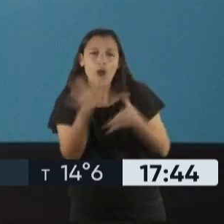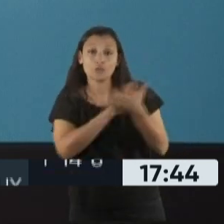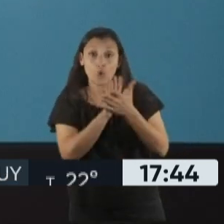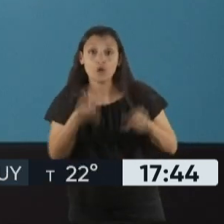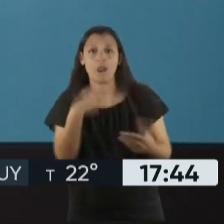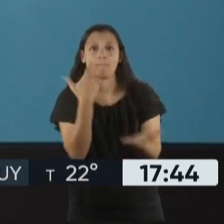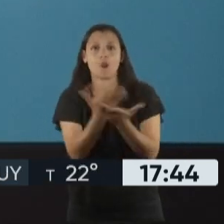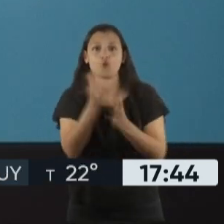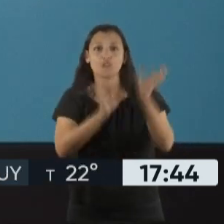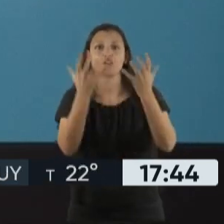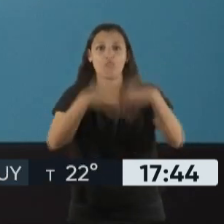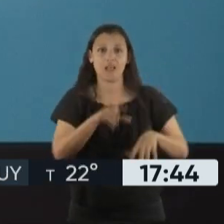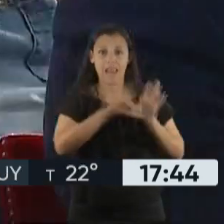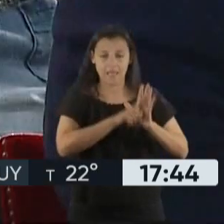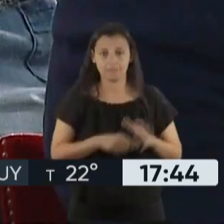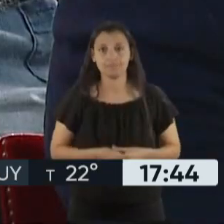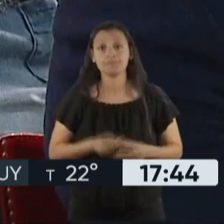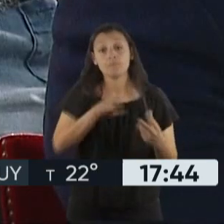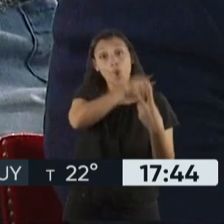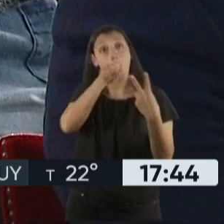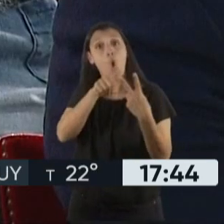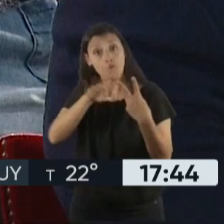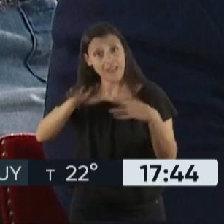de ley. La otra